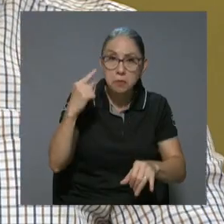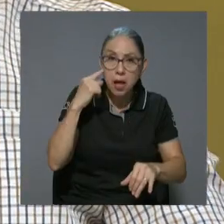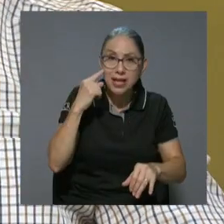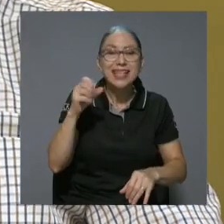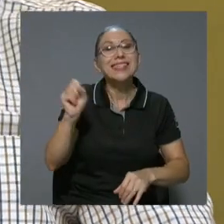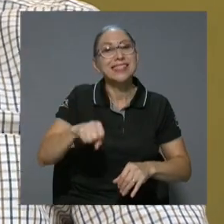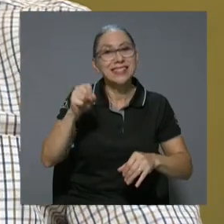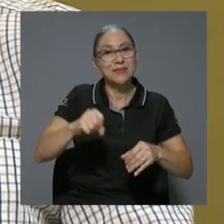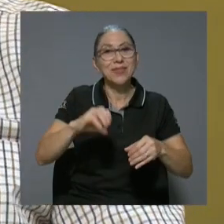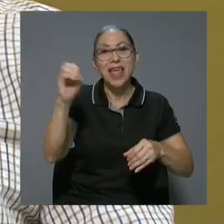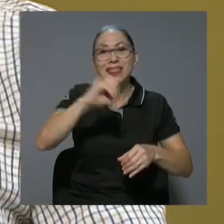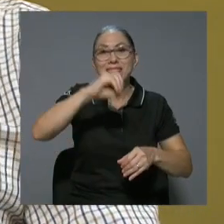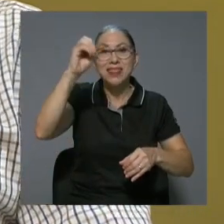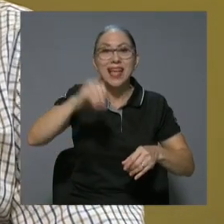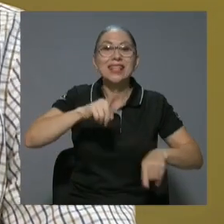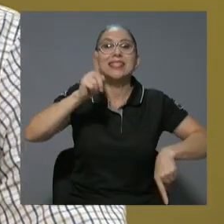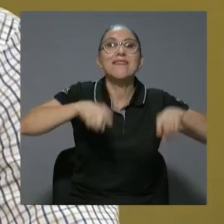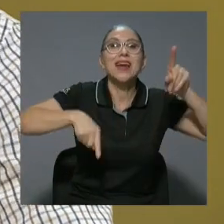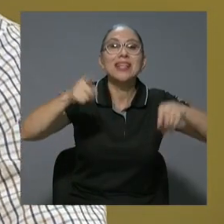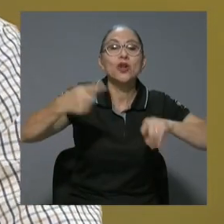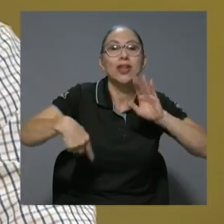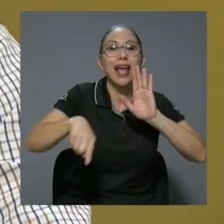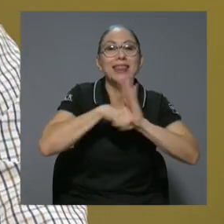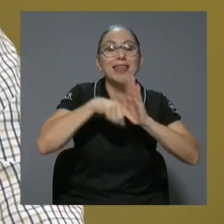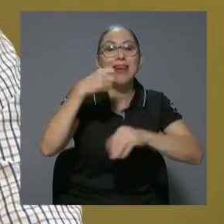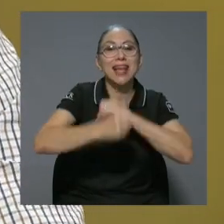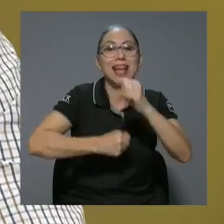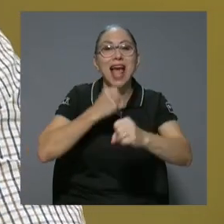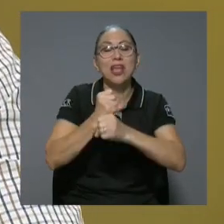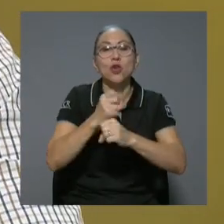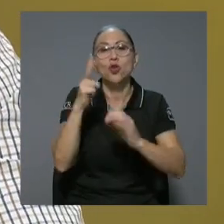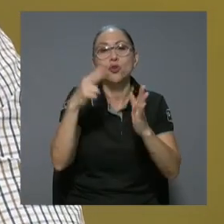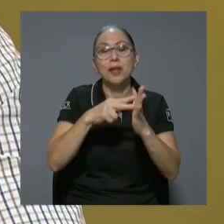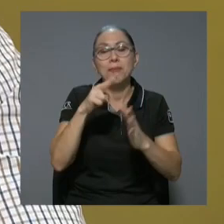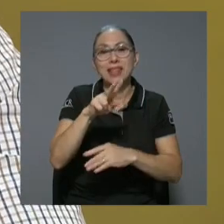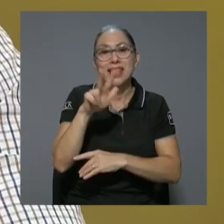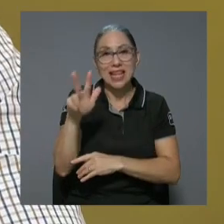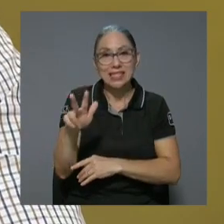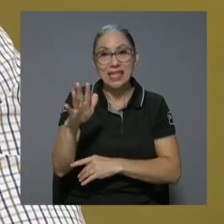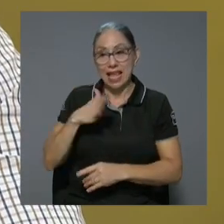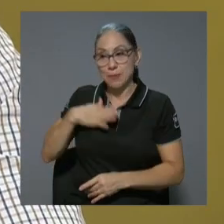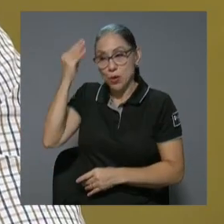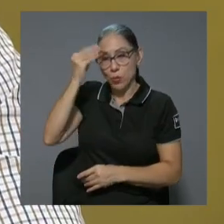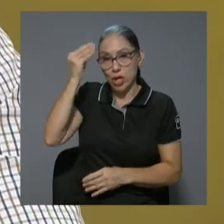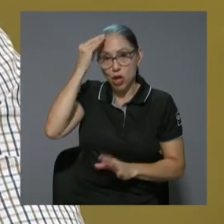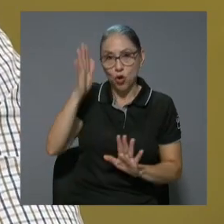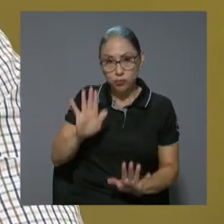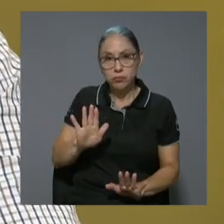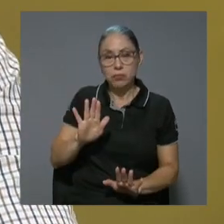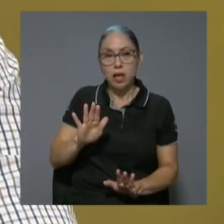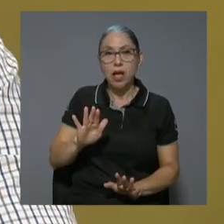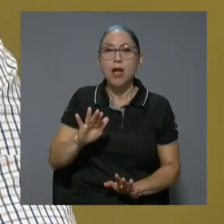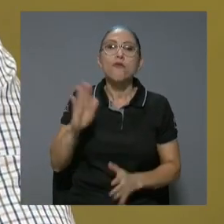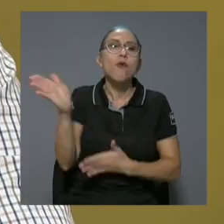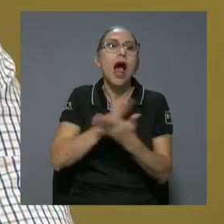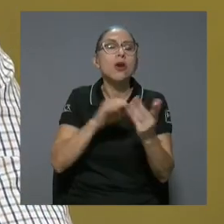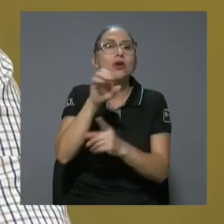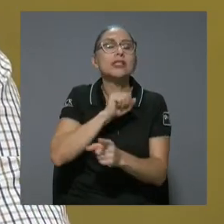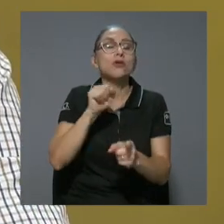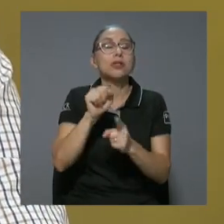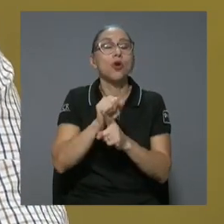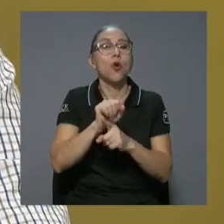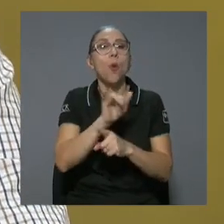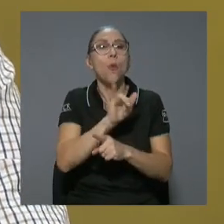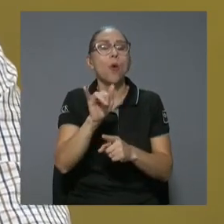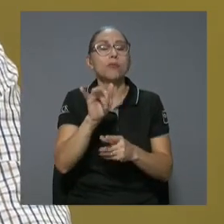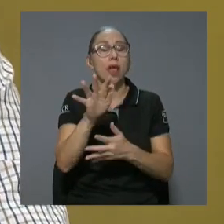tasas de variación negativas de inflación en el 2023 fueron en mi opinión, digamos, anomalía aritmética y